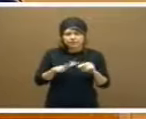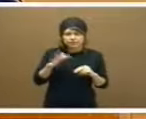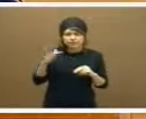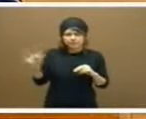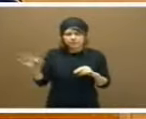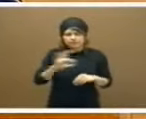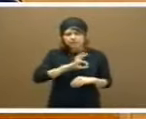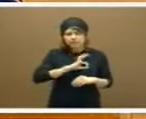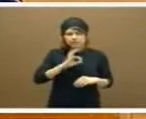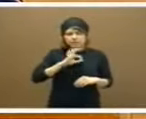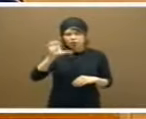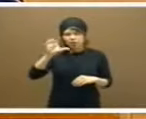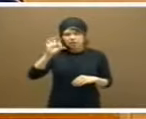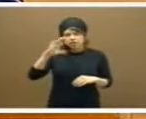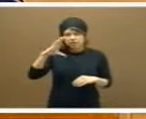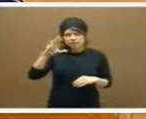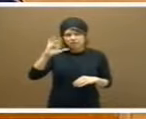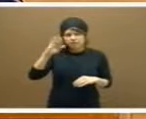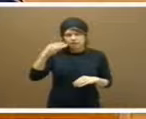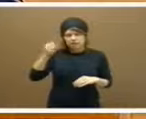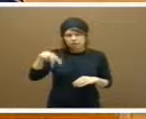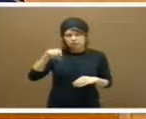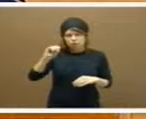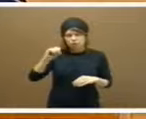palabra el señor escribano por tiempo de 5 minutos.